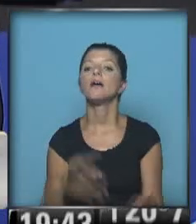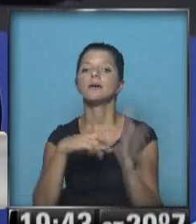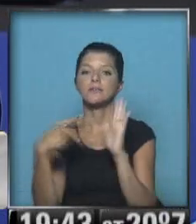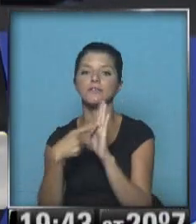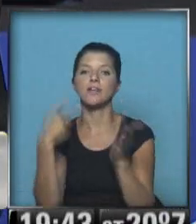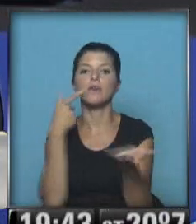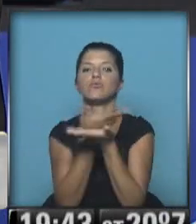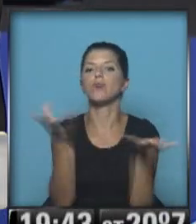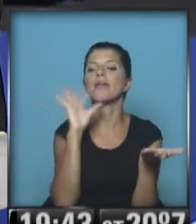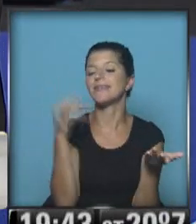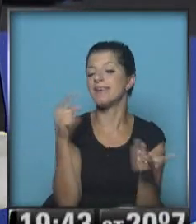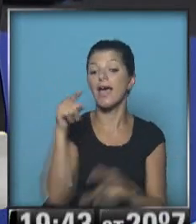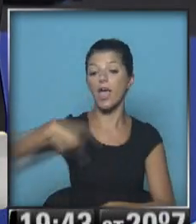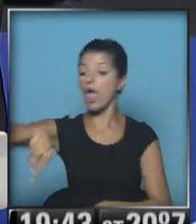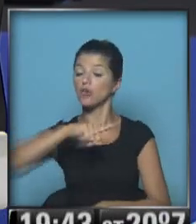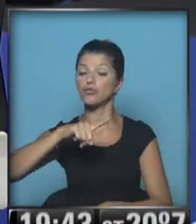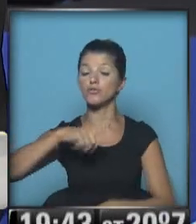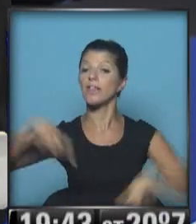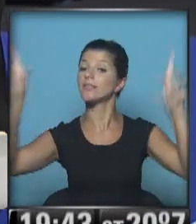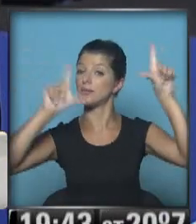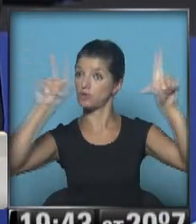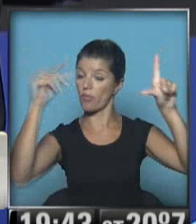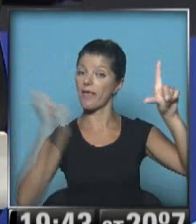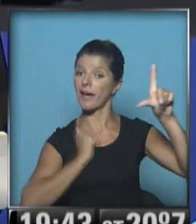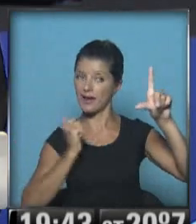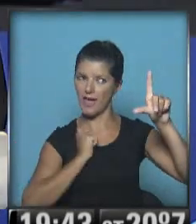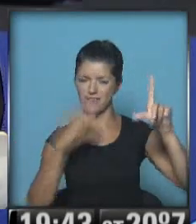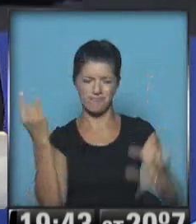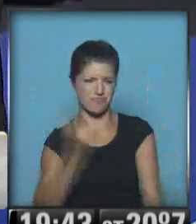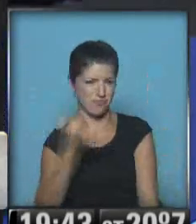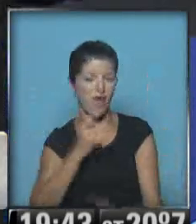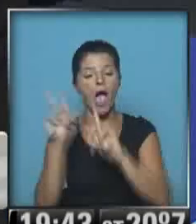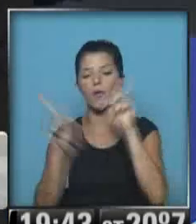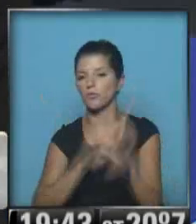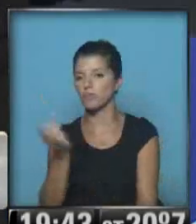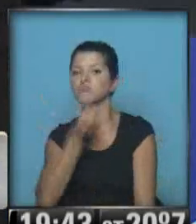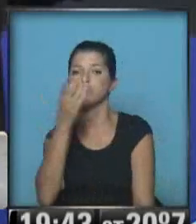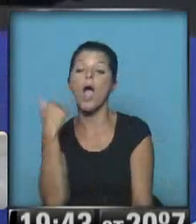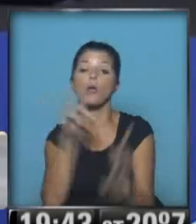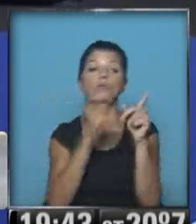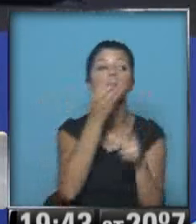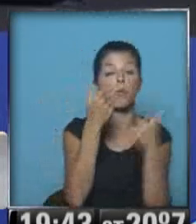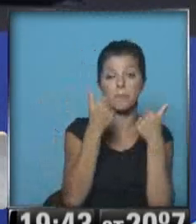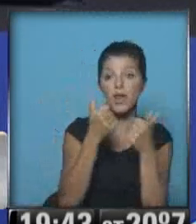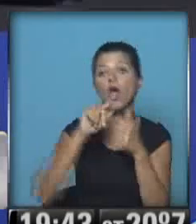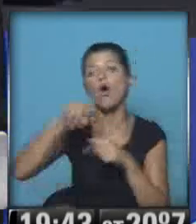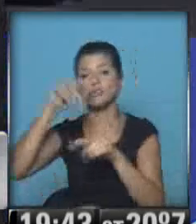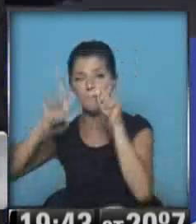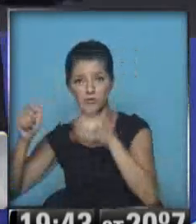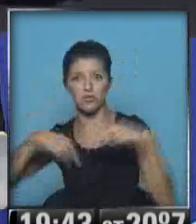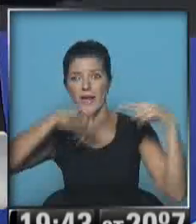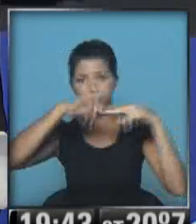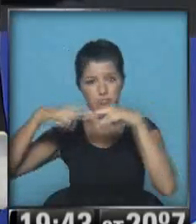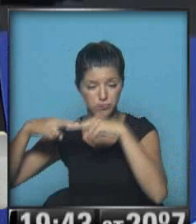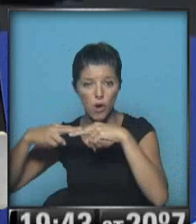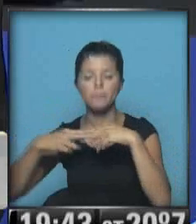escenografía falsa se les decía que esto era para la gente de Canadá alguna gente soltó la boca alguna gente habló bien otra gente fue muy editada es decir